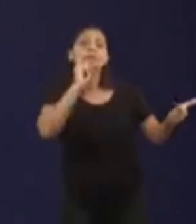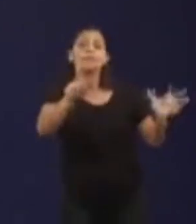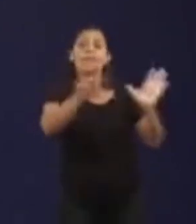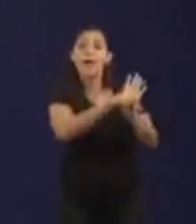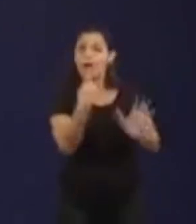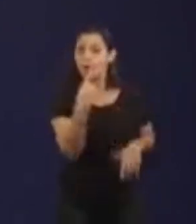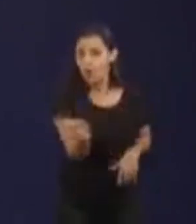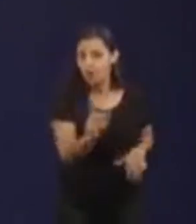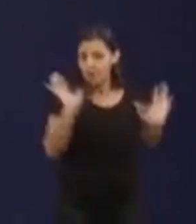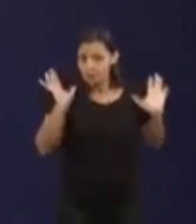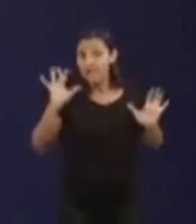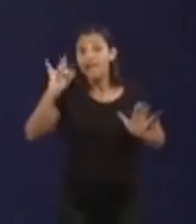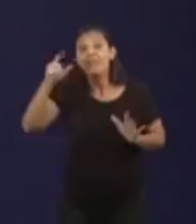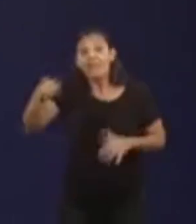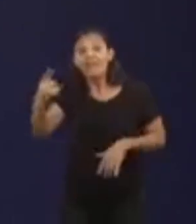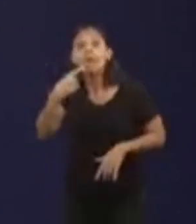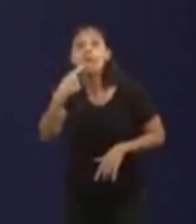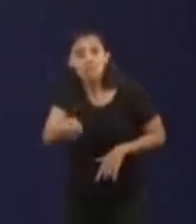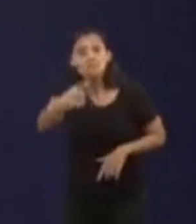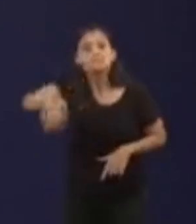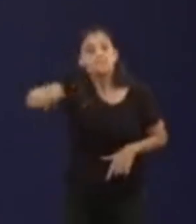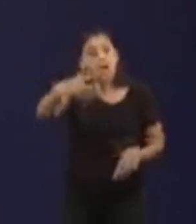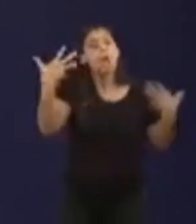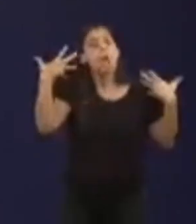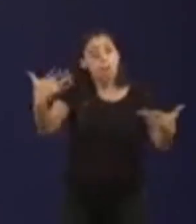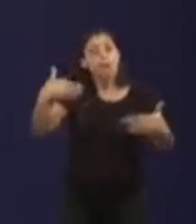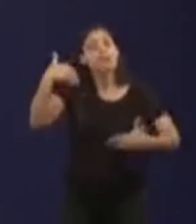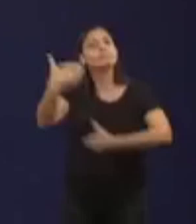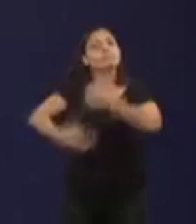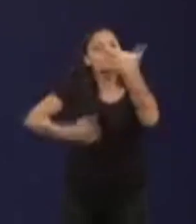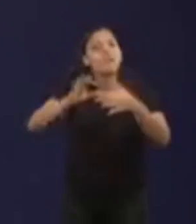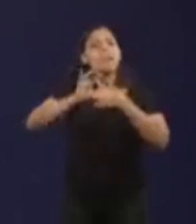invita a actuar en libertad no a